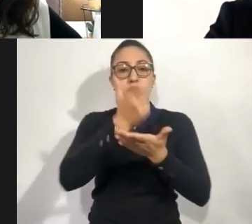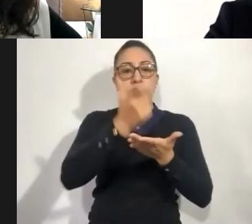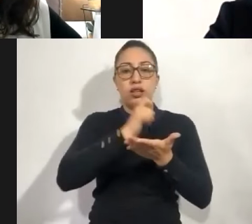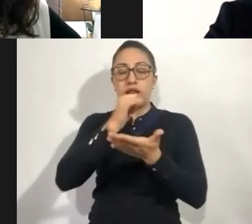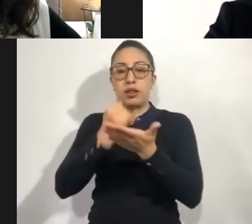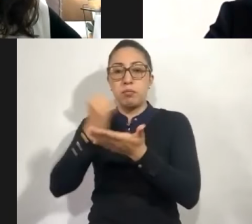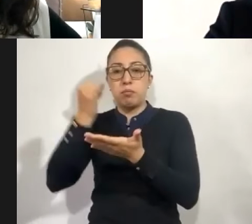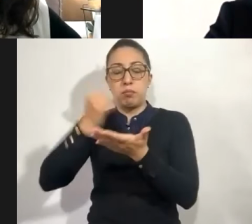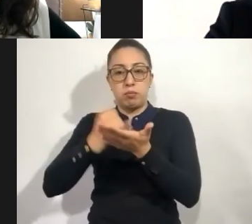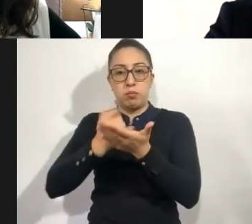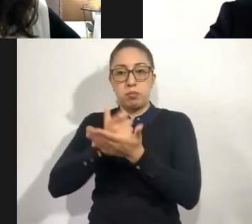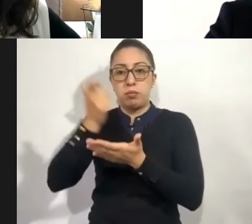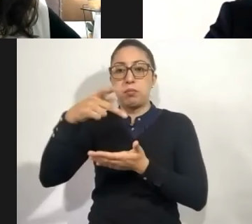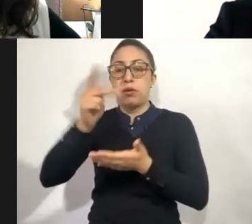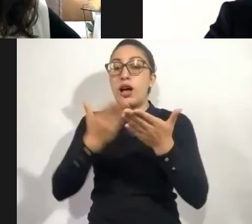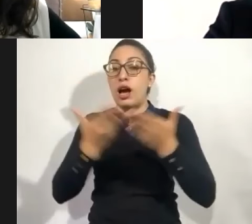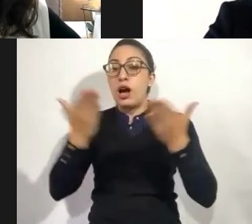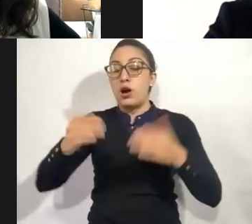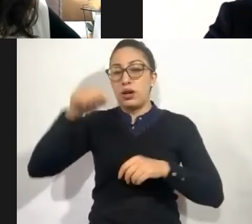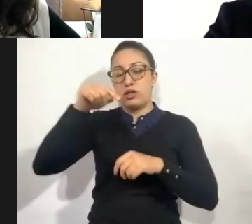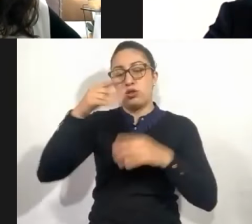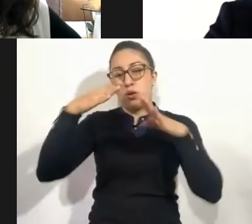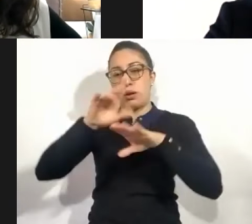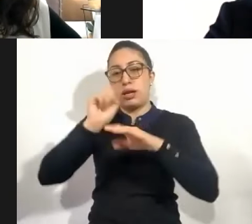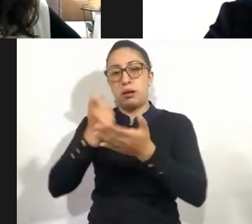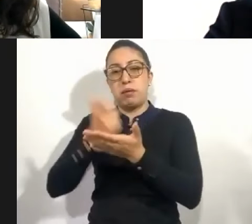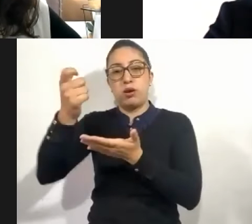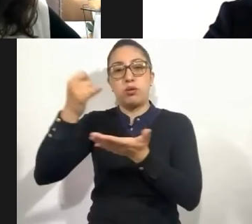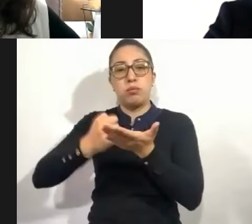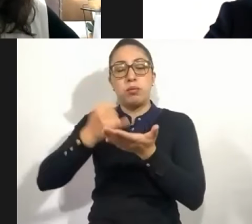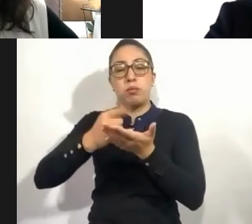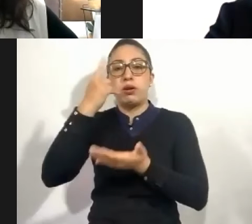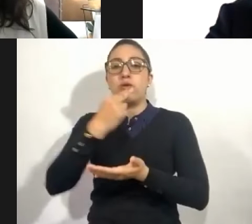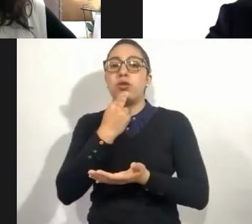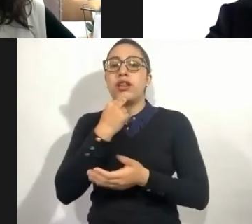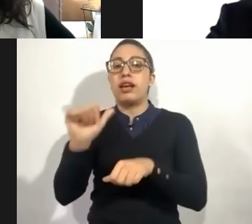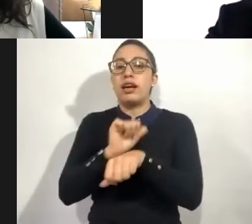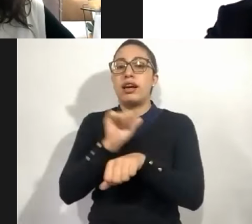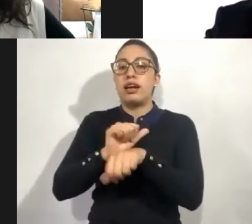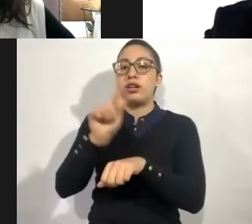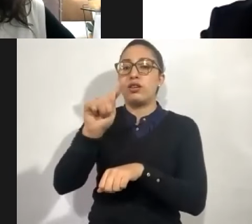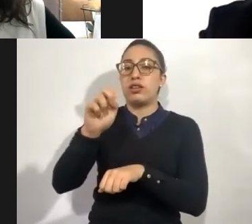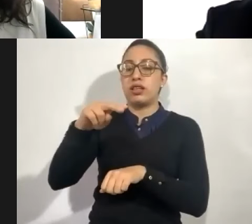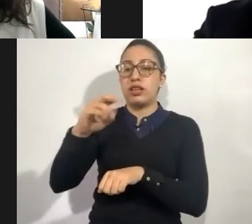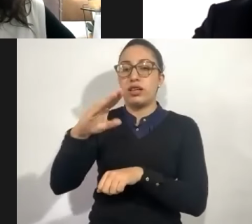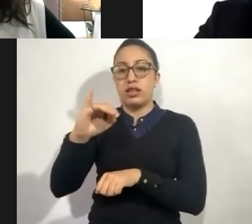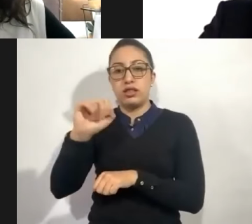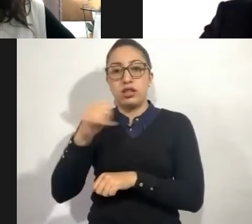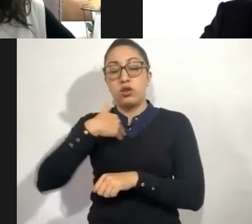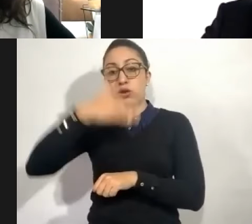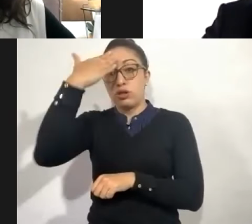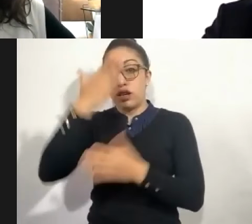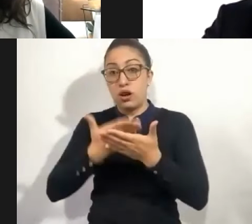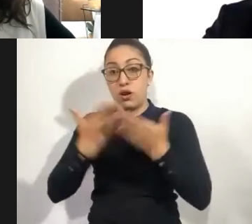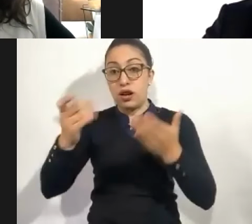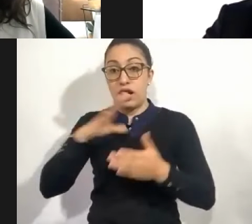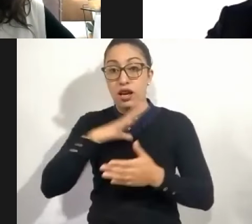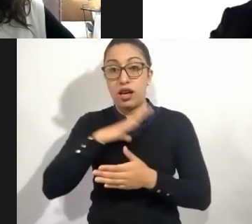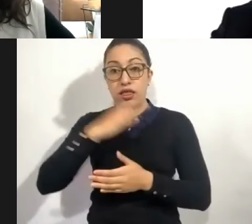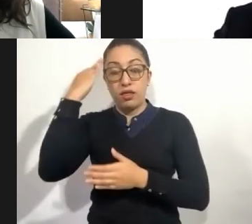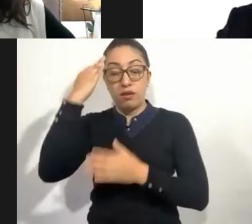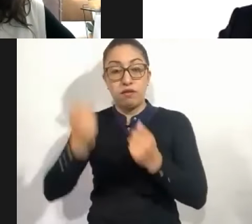tenencia, nuevamente este 2020 sigue proyectándose a la baja. Sabemos que por la pandemia ese sector comercial se vio